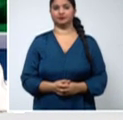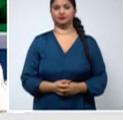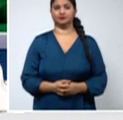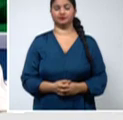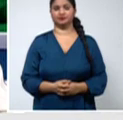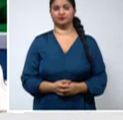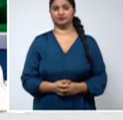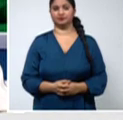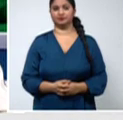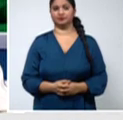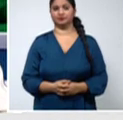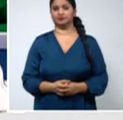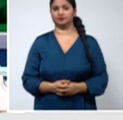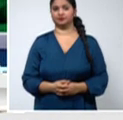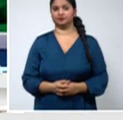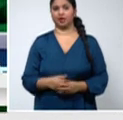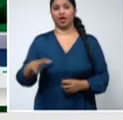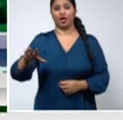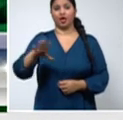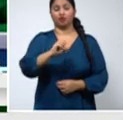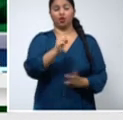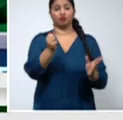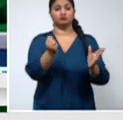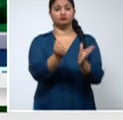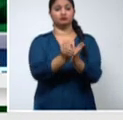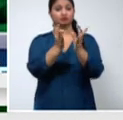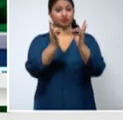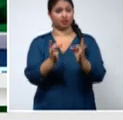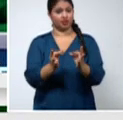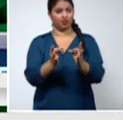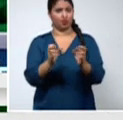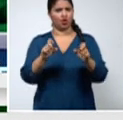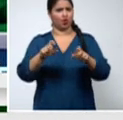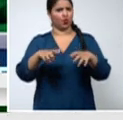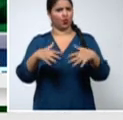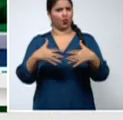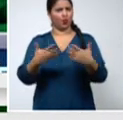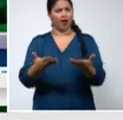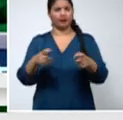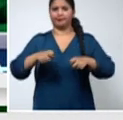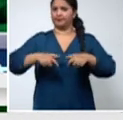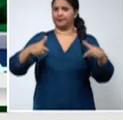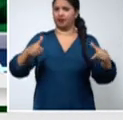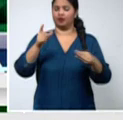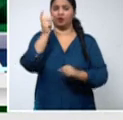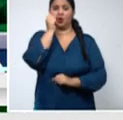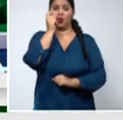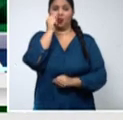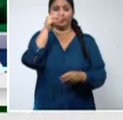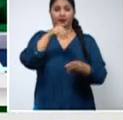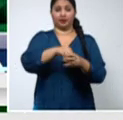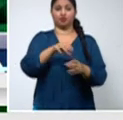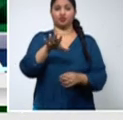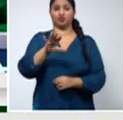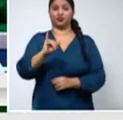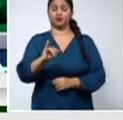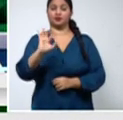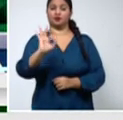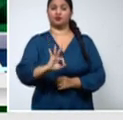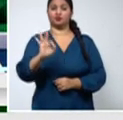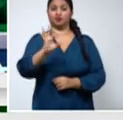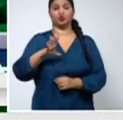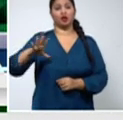Predominó el sexo masculino en los casos diagnosticados ayer, el 56% de todos